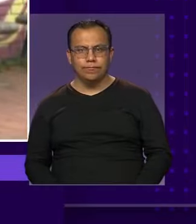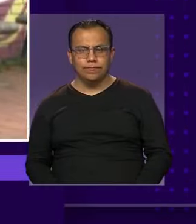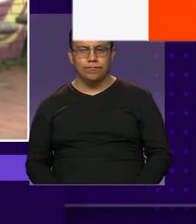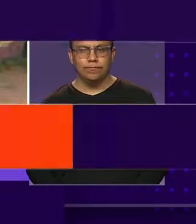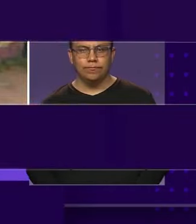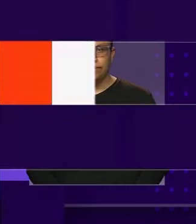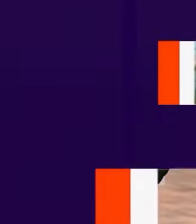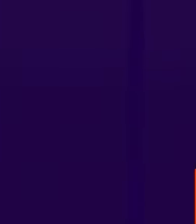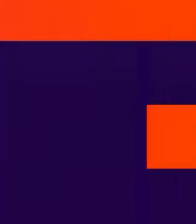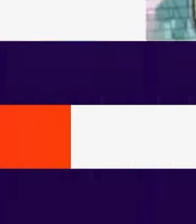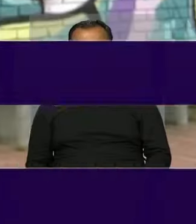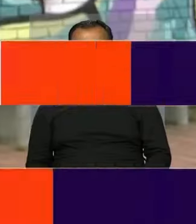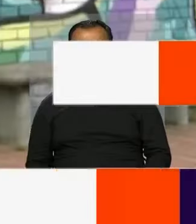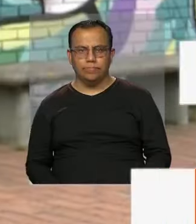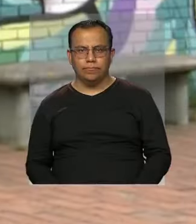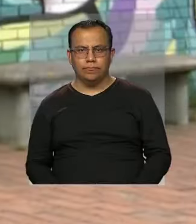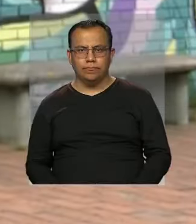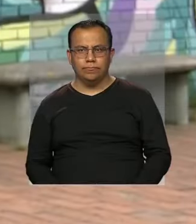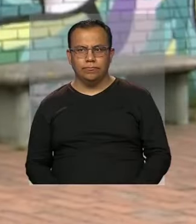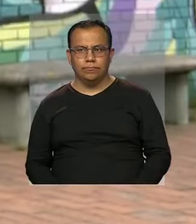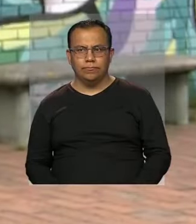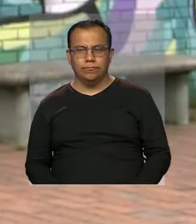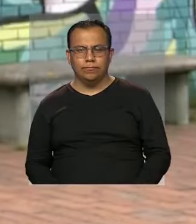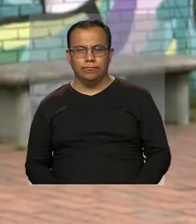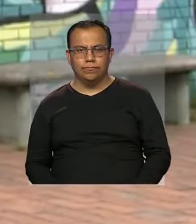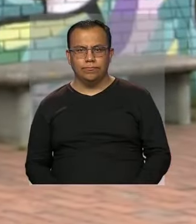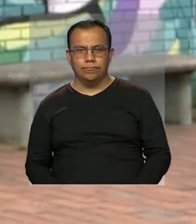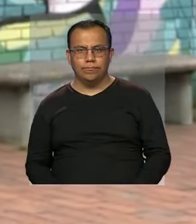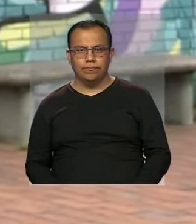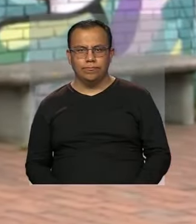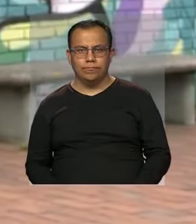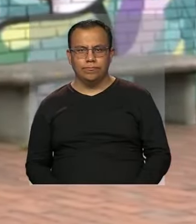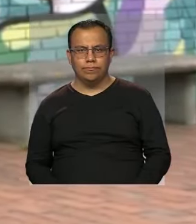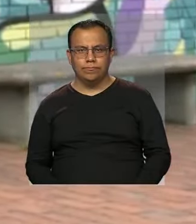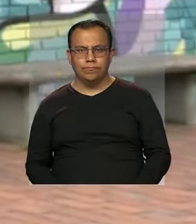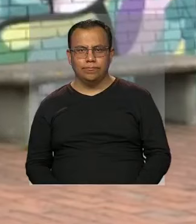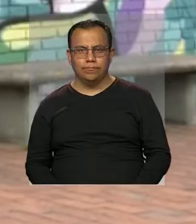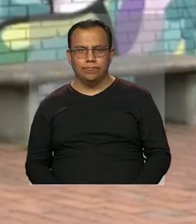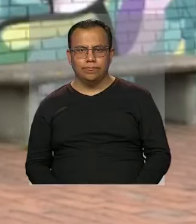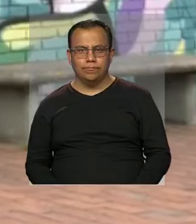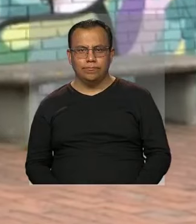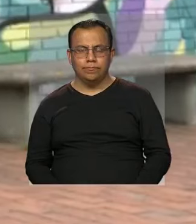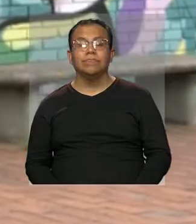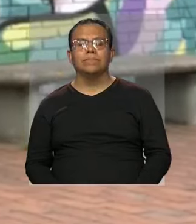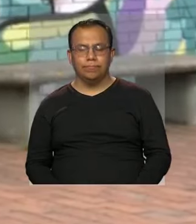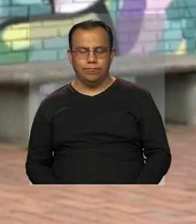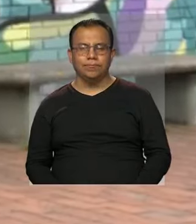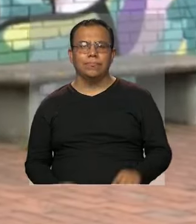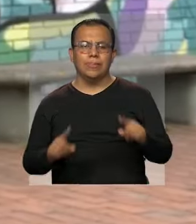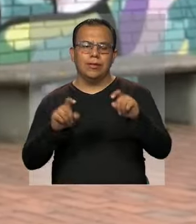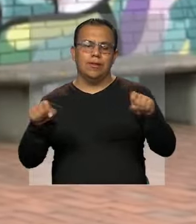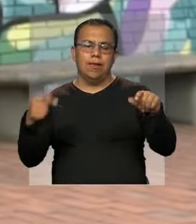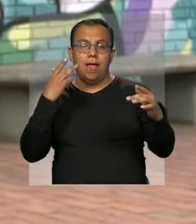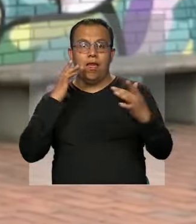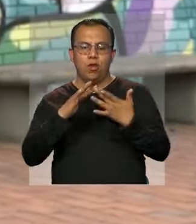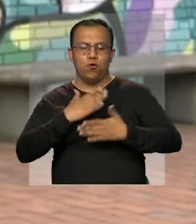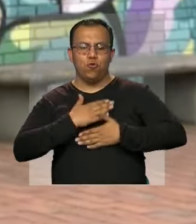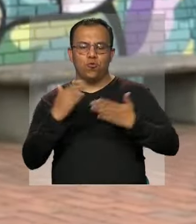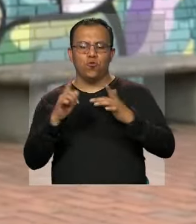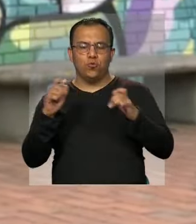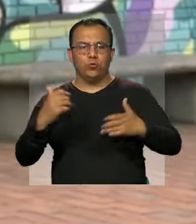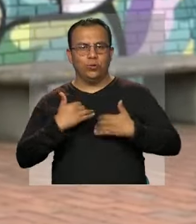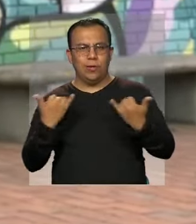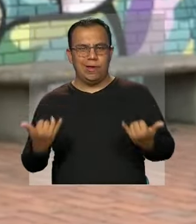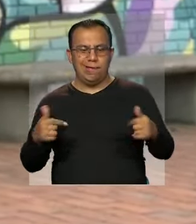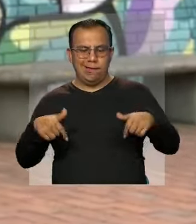¿Qué? Cristian y televidentes, es un gusto saludarlos